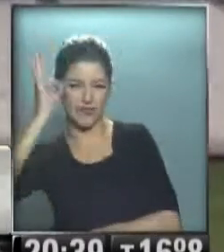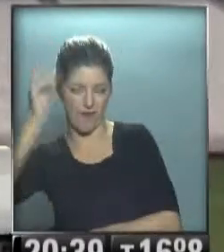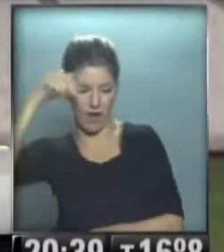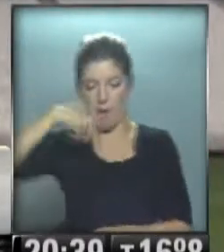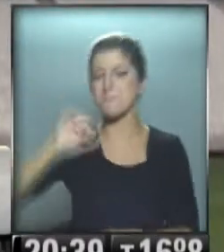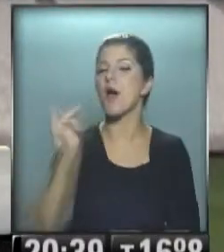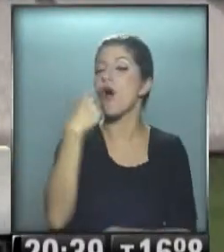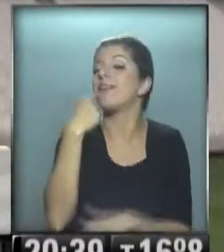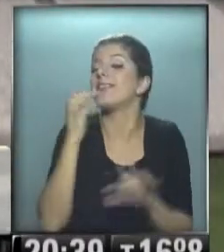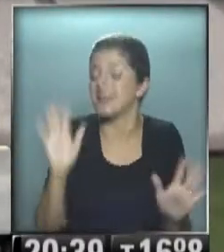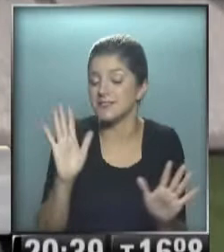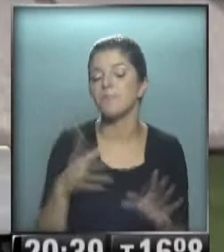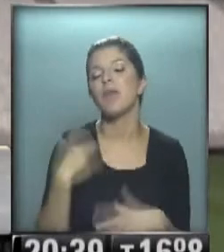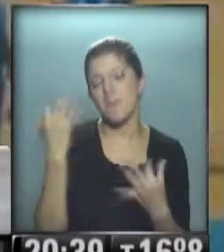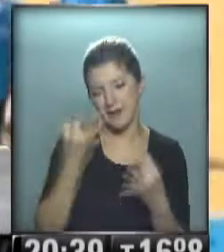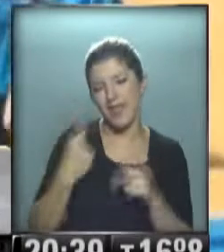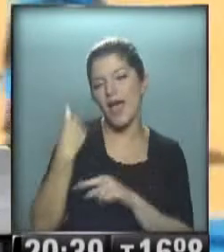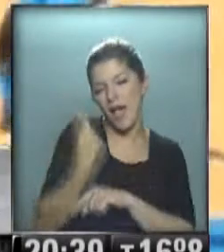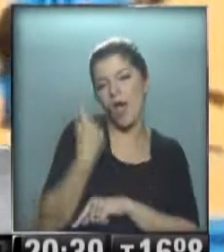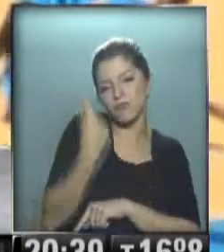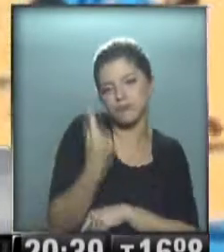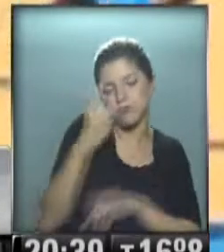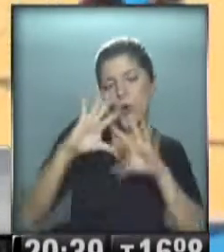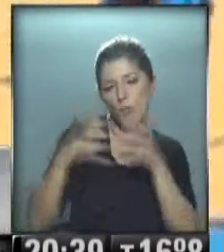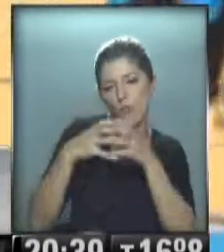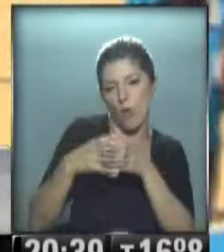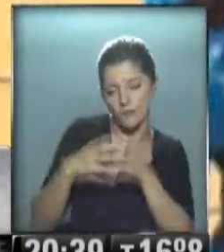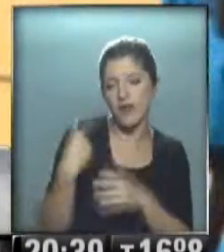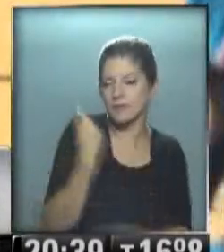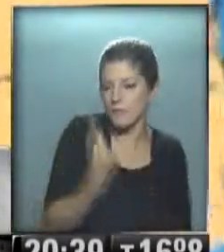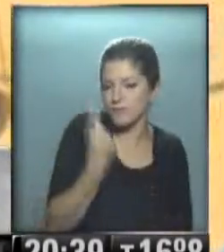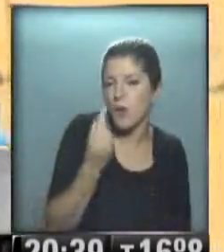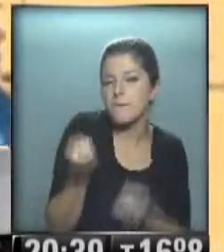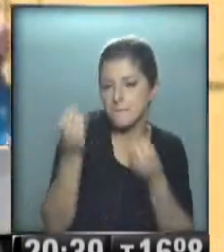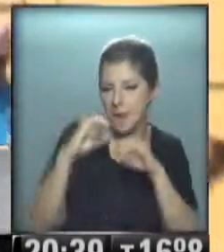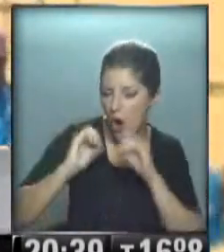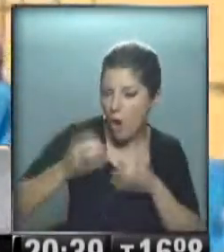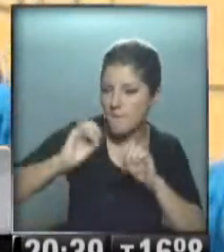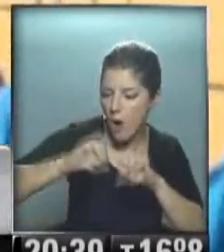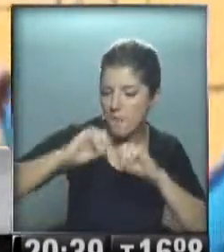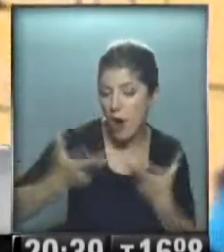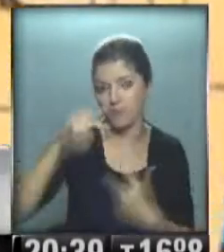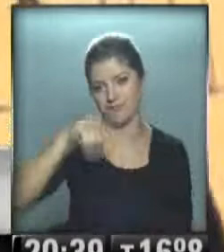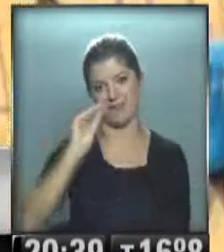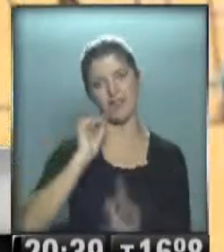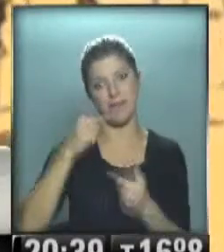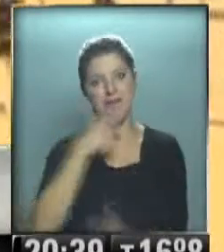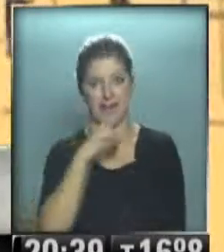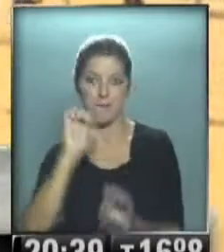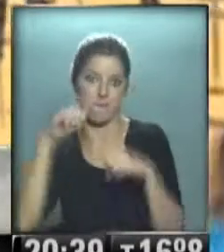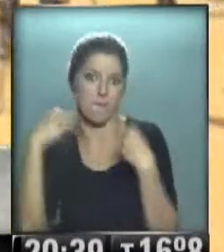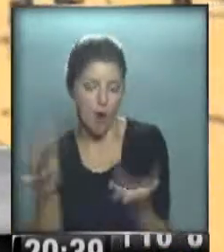es cierto, se van superando, indudablemente ponen todos y Brasil no quiere ser menos. Por eso estamos a la espera